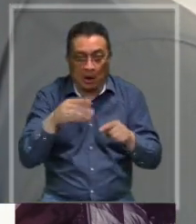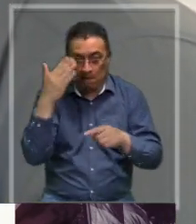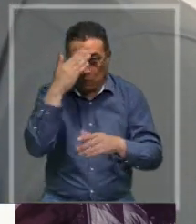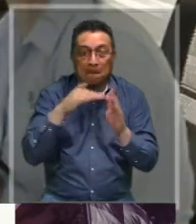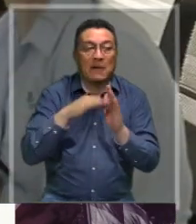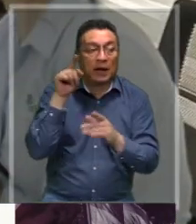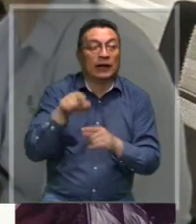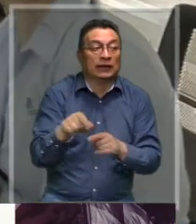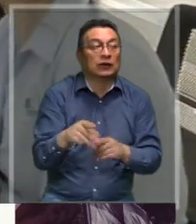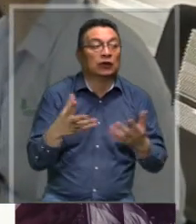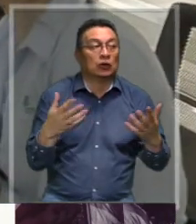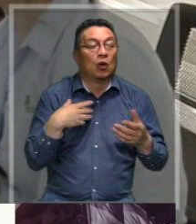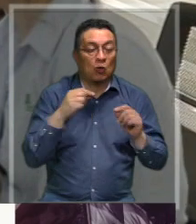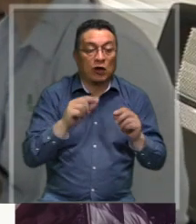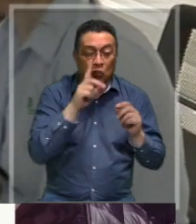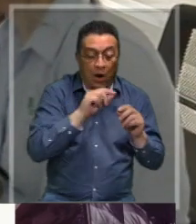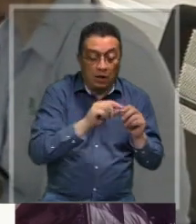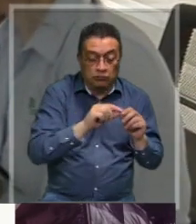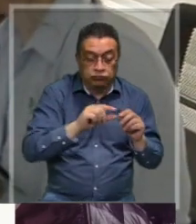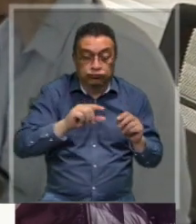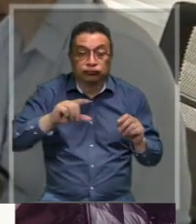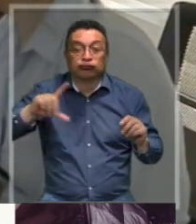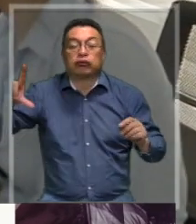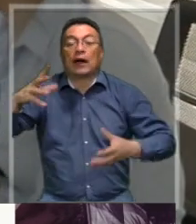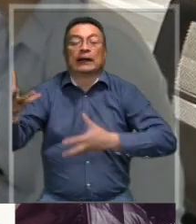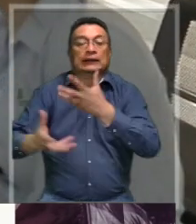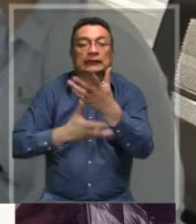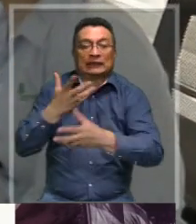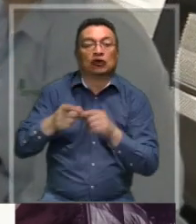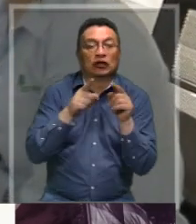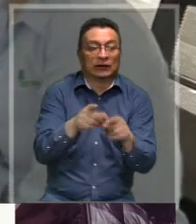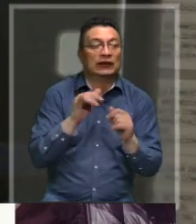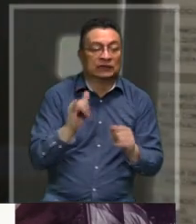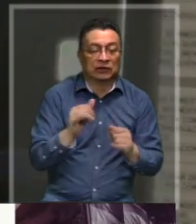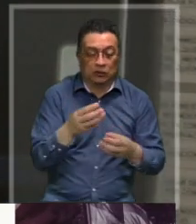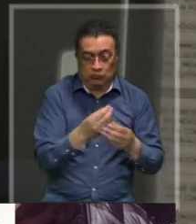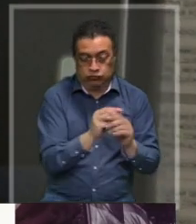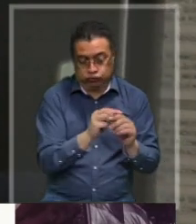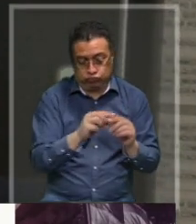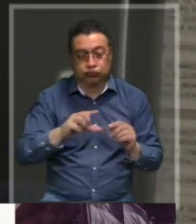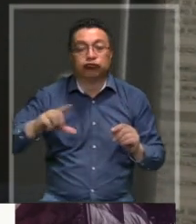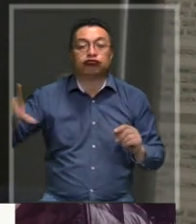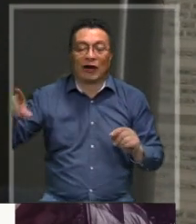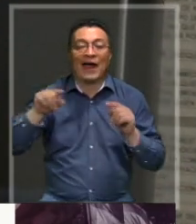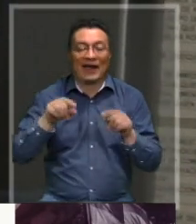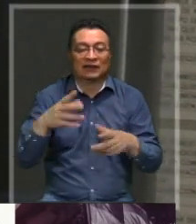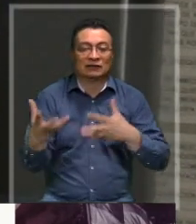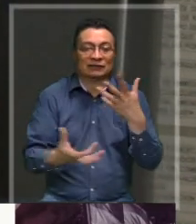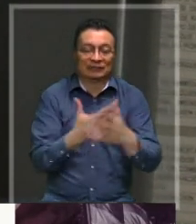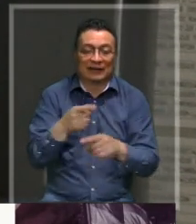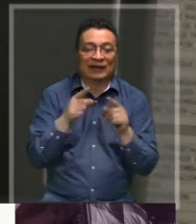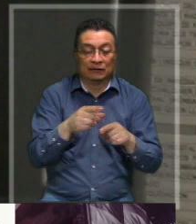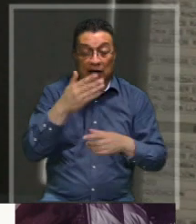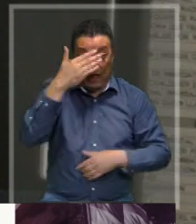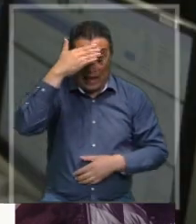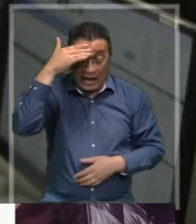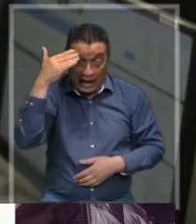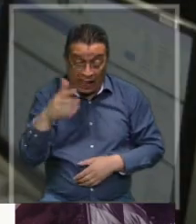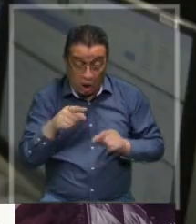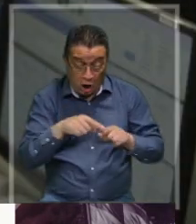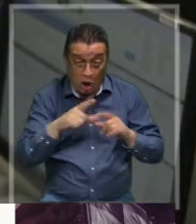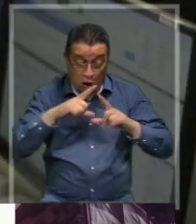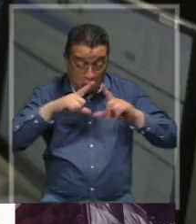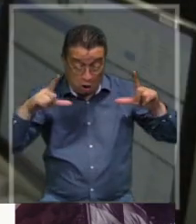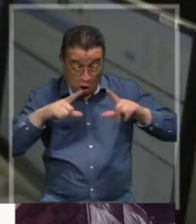una suerte como de escalera al incendio? Efectivamente, sí, es un combustible escalera. Con algunos días de calor, ese pasto ya